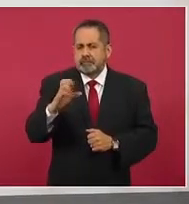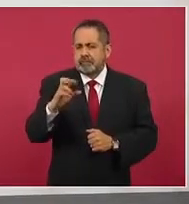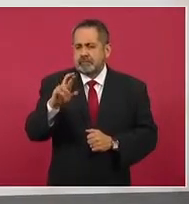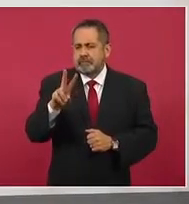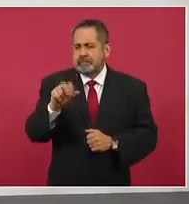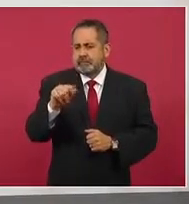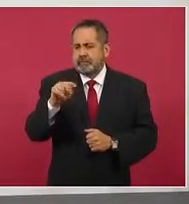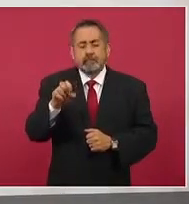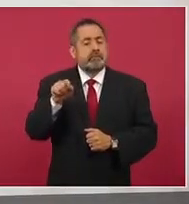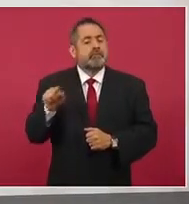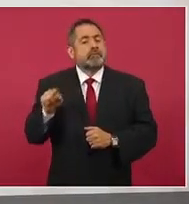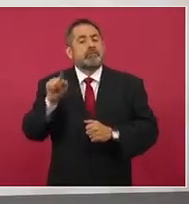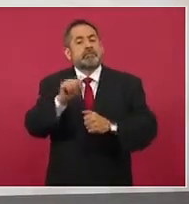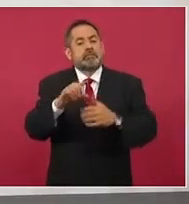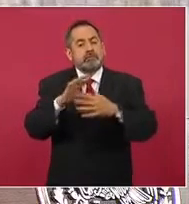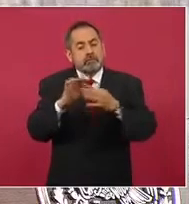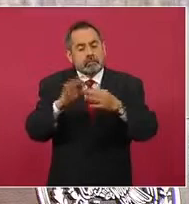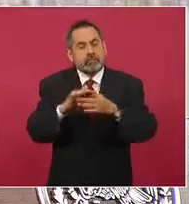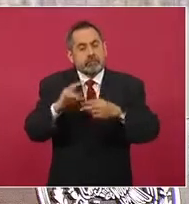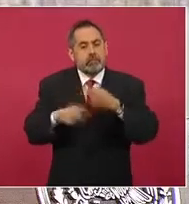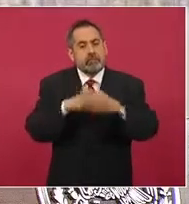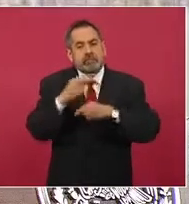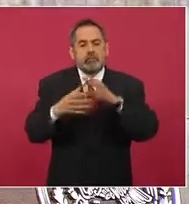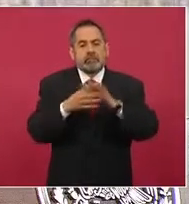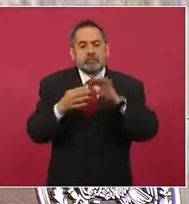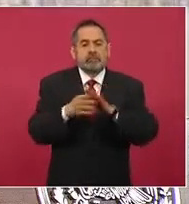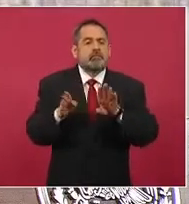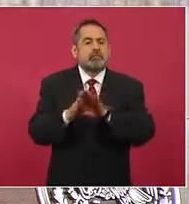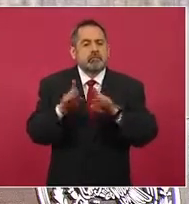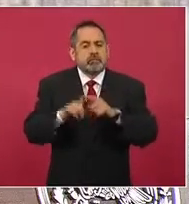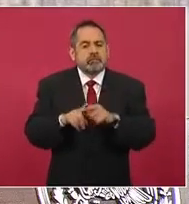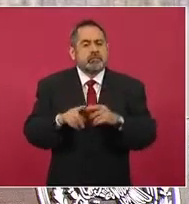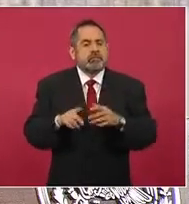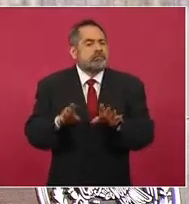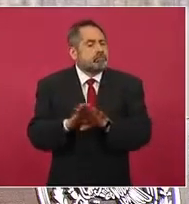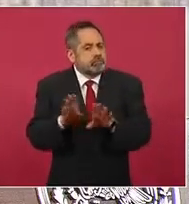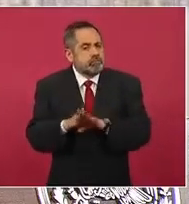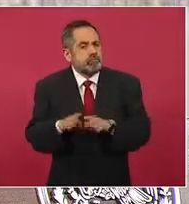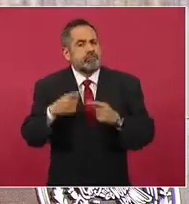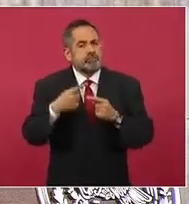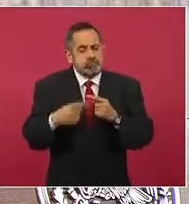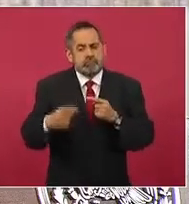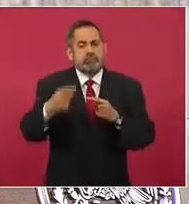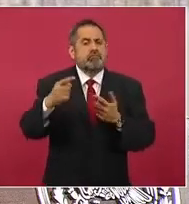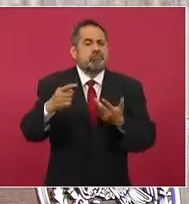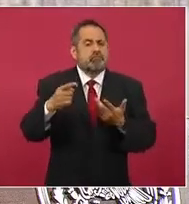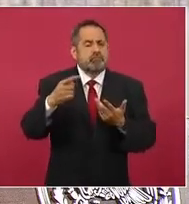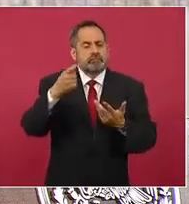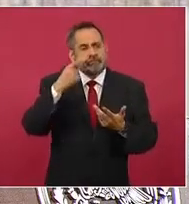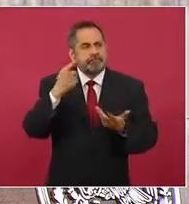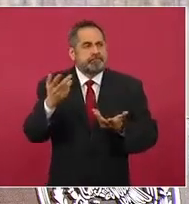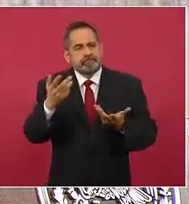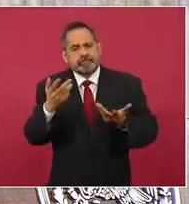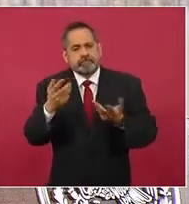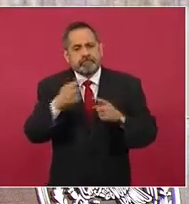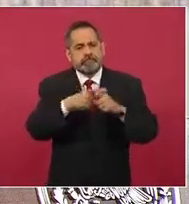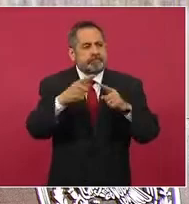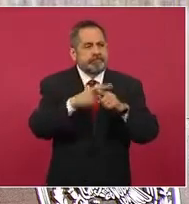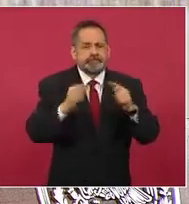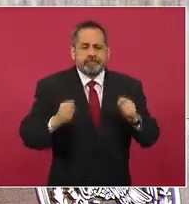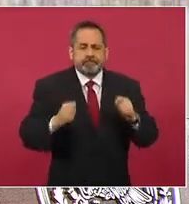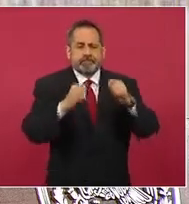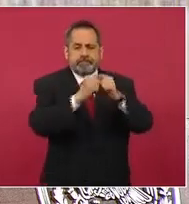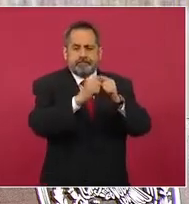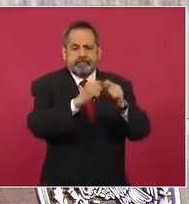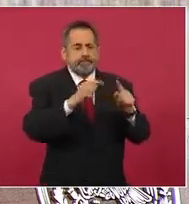Explicando sobre la reconstrucción. Sí, por favor. ¿Cómo vamos en los templos afectados